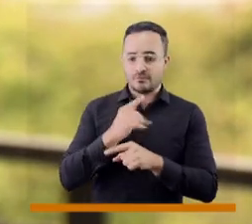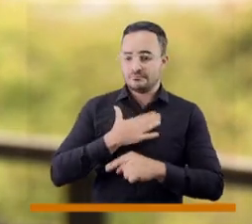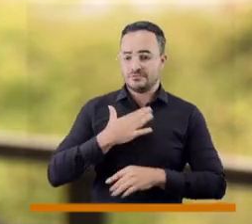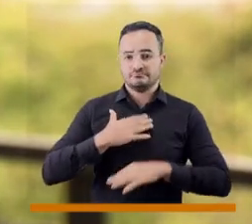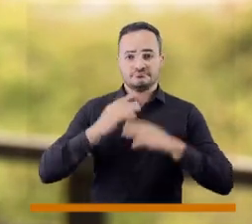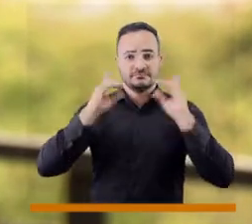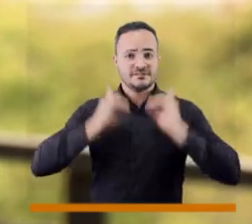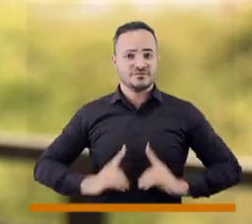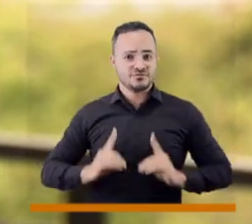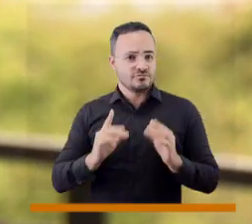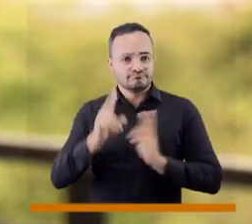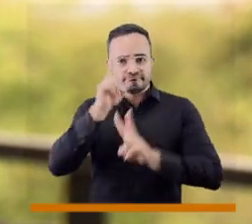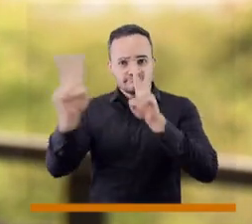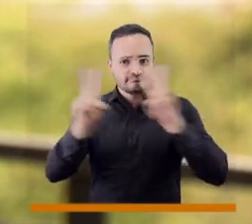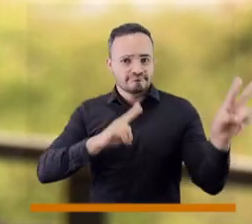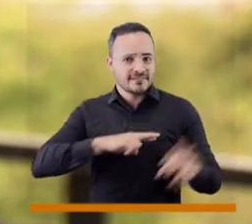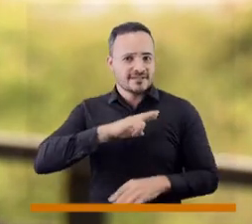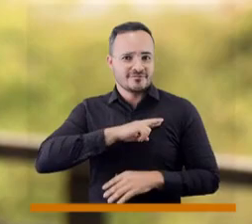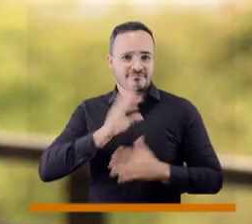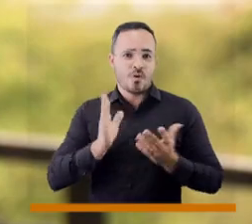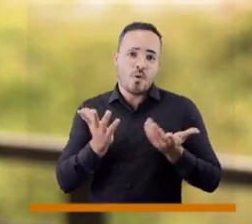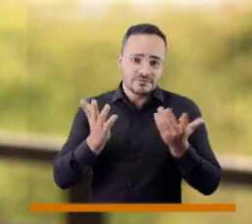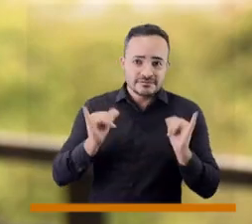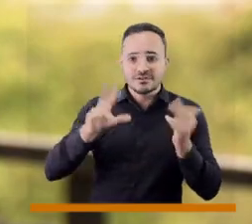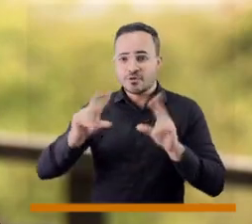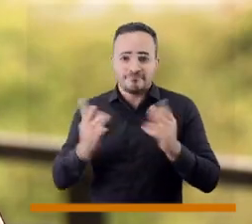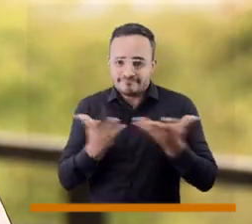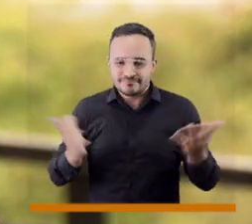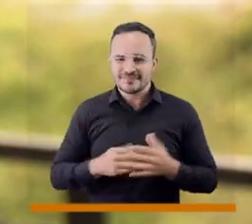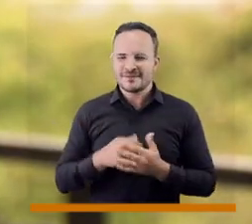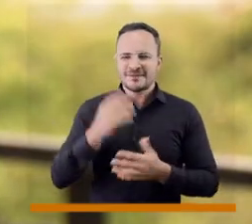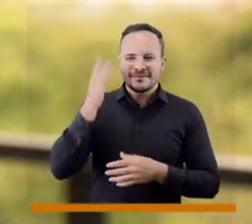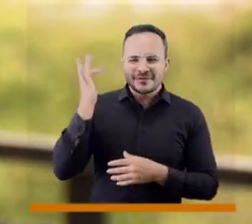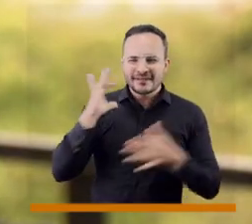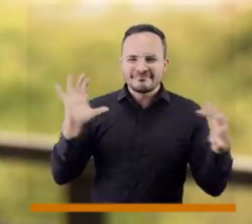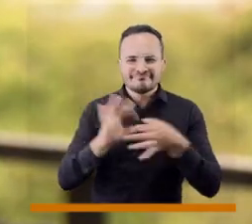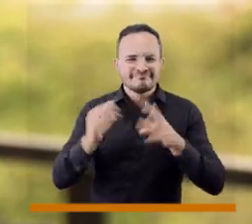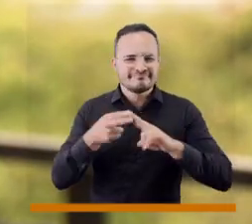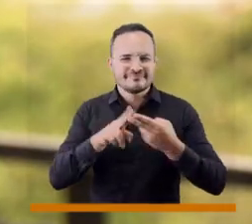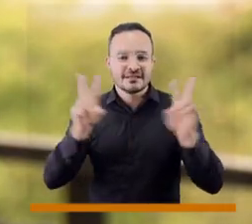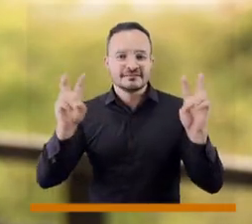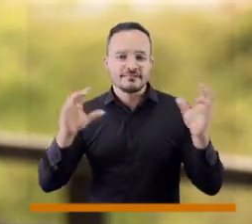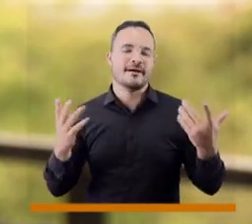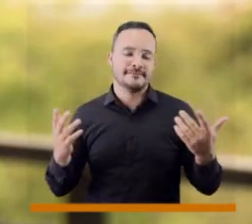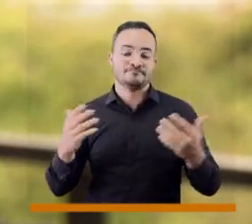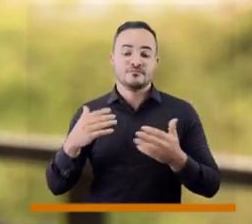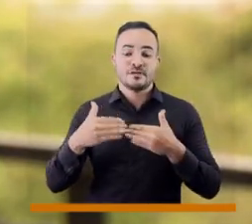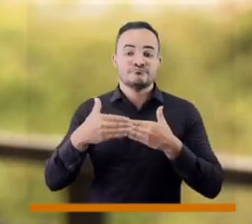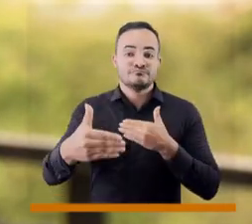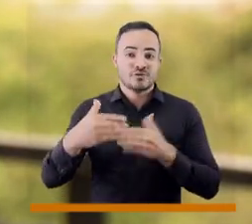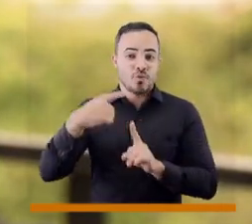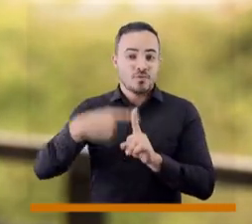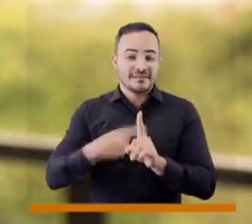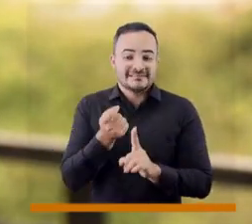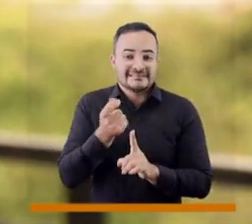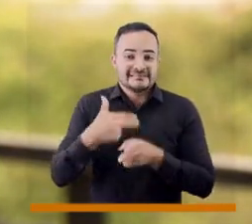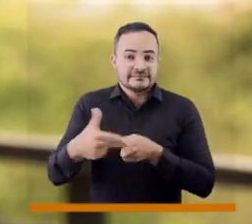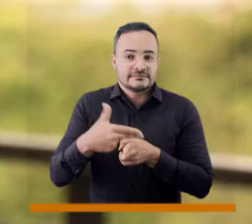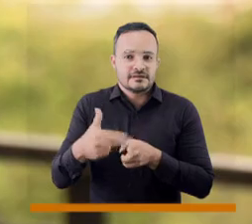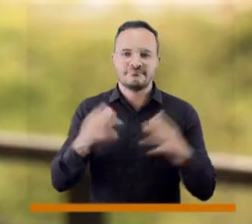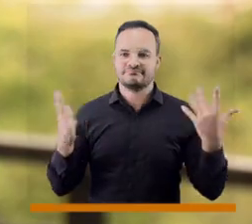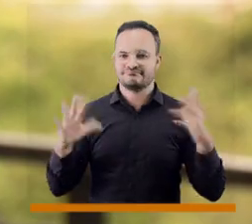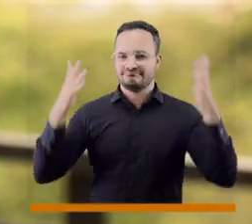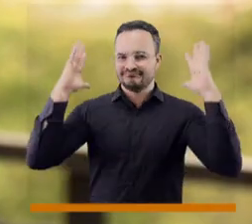religiosa, pues está hoy en el set del programa, porque estamos a menos de un mes de celebrar el Día de la Libertad